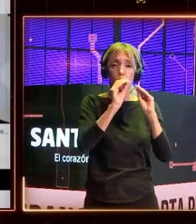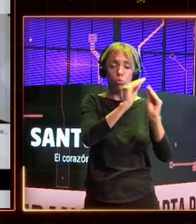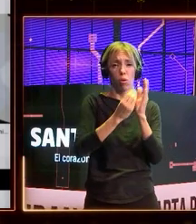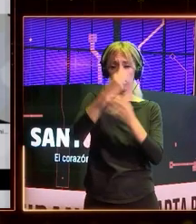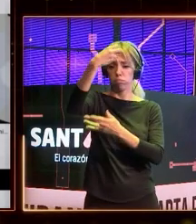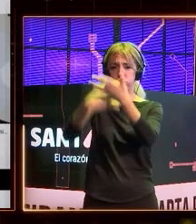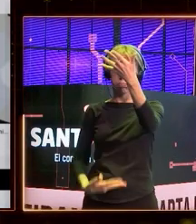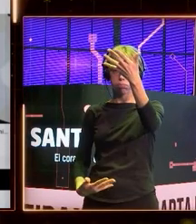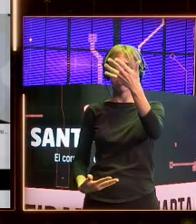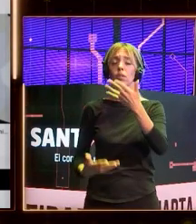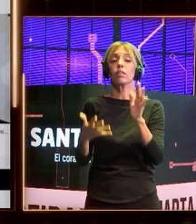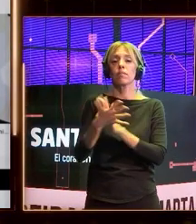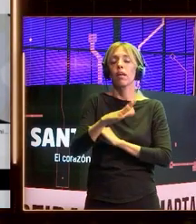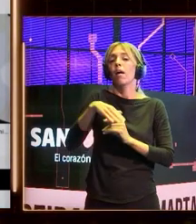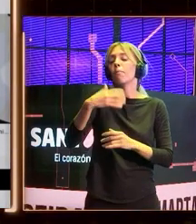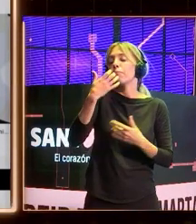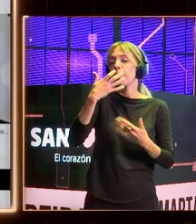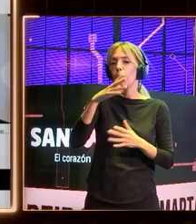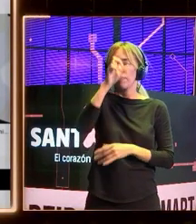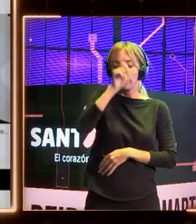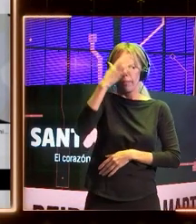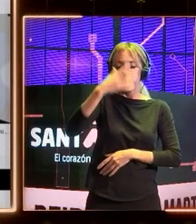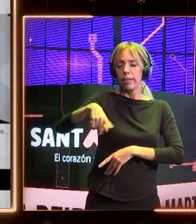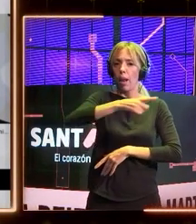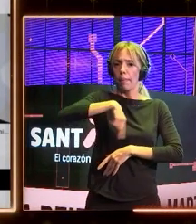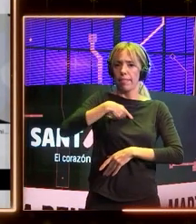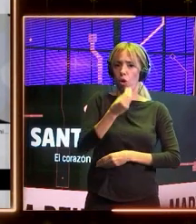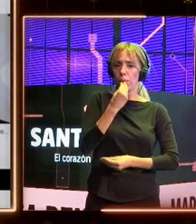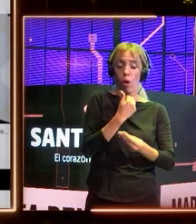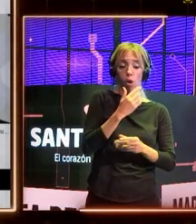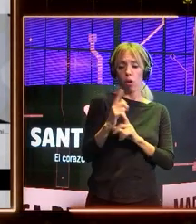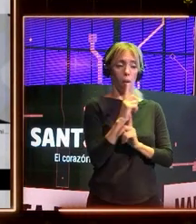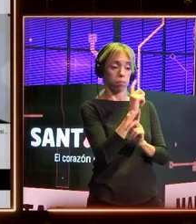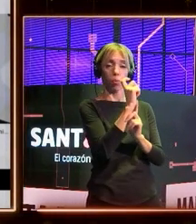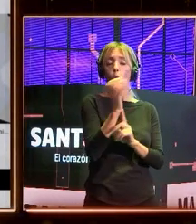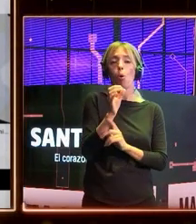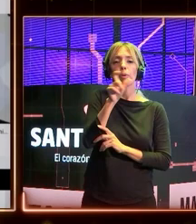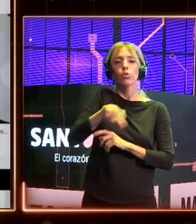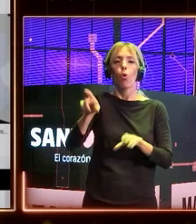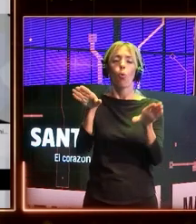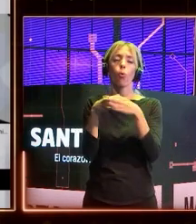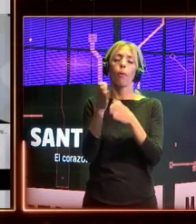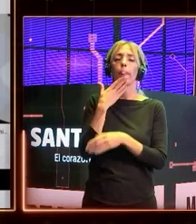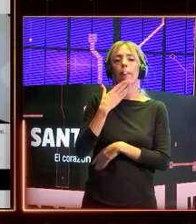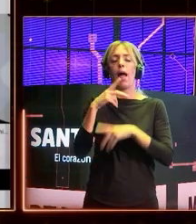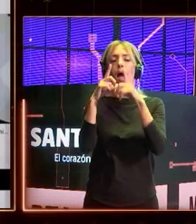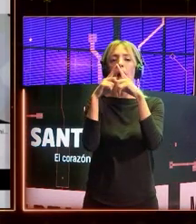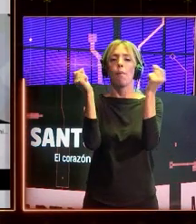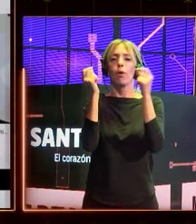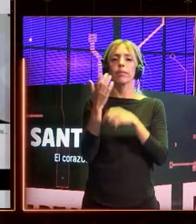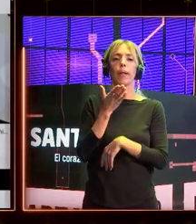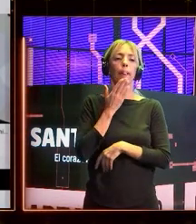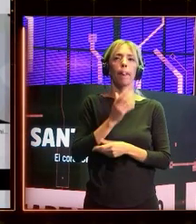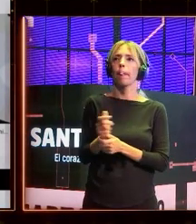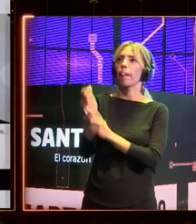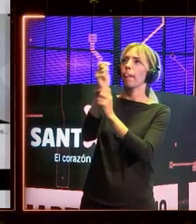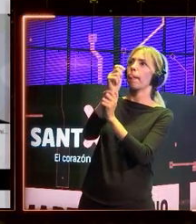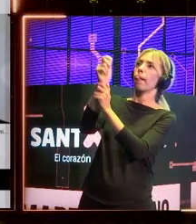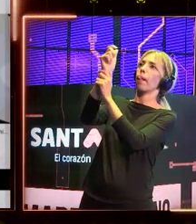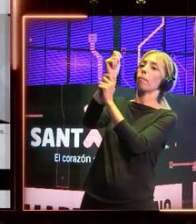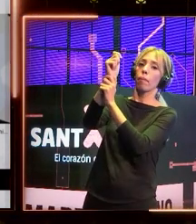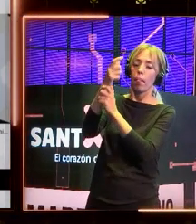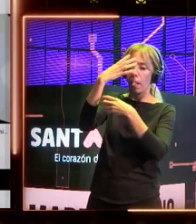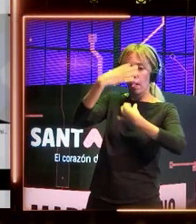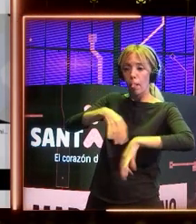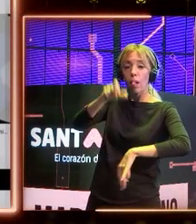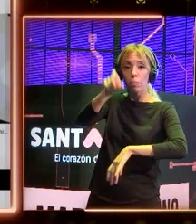fotos en las que esa persona se estaba comiendo un helado en una plaza y un grupo de turistas japoneses, por decir un cliché tontorrón, le hace una